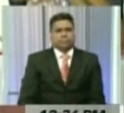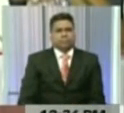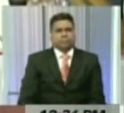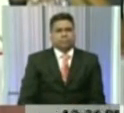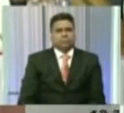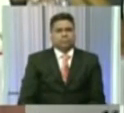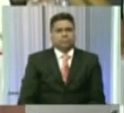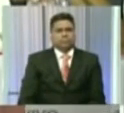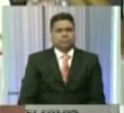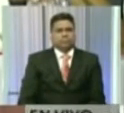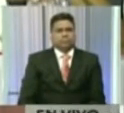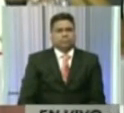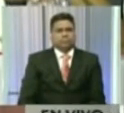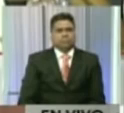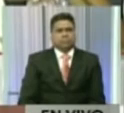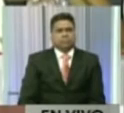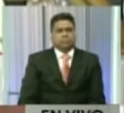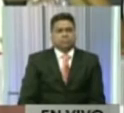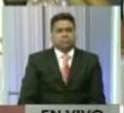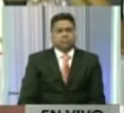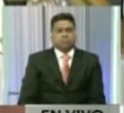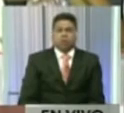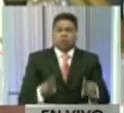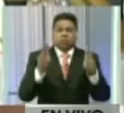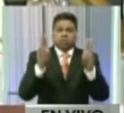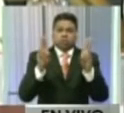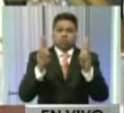Se trabajó con una nueva tasa cambiaria.